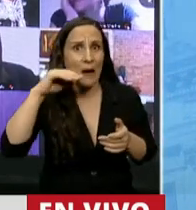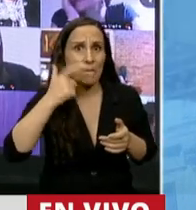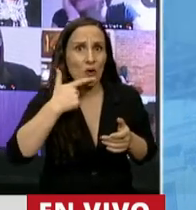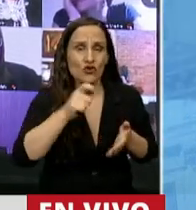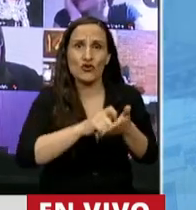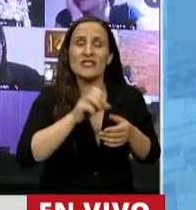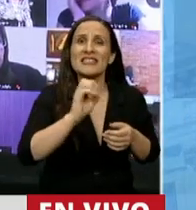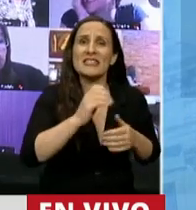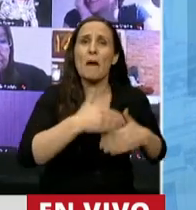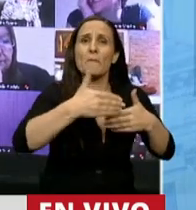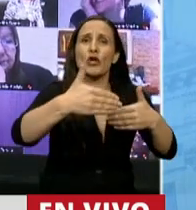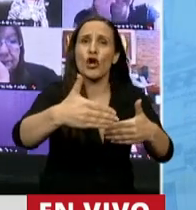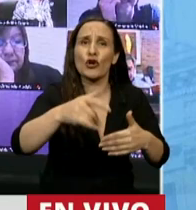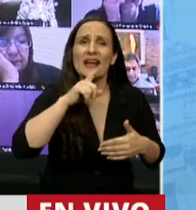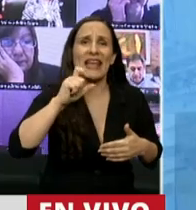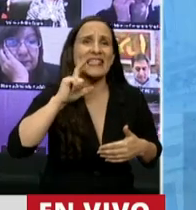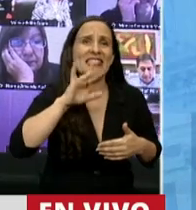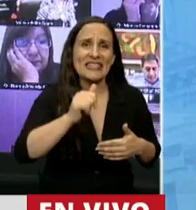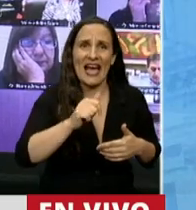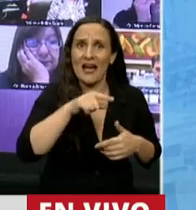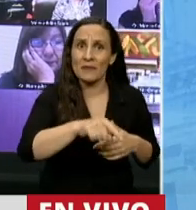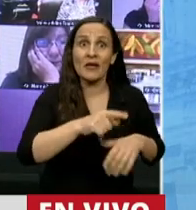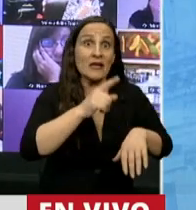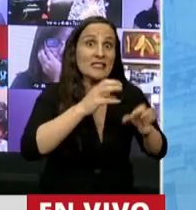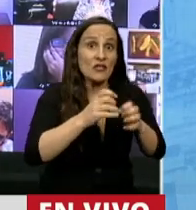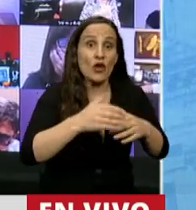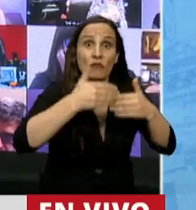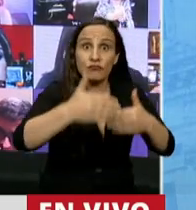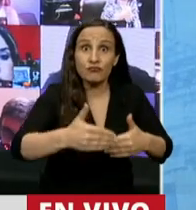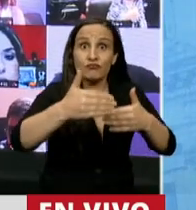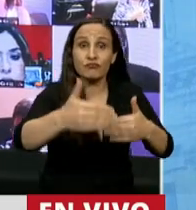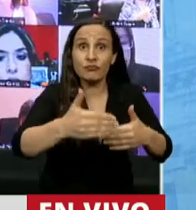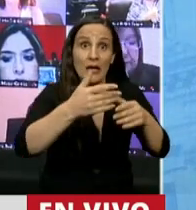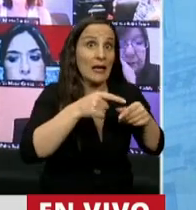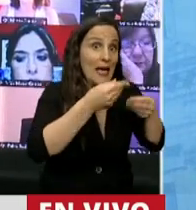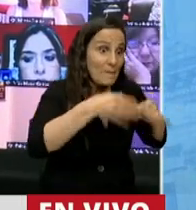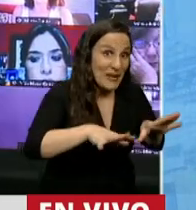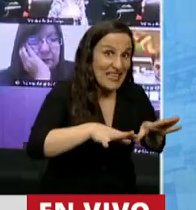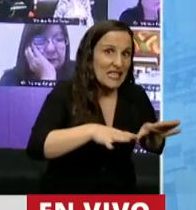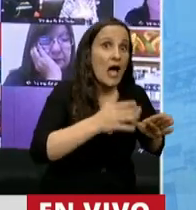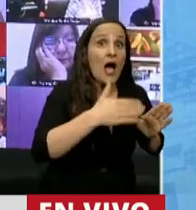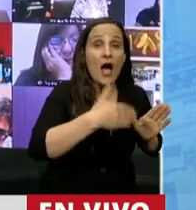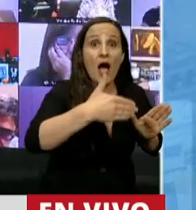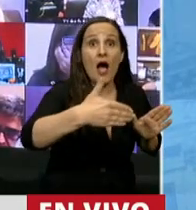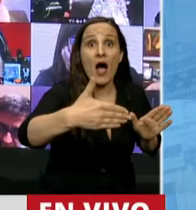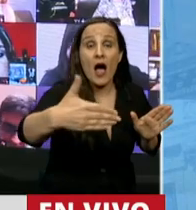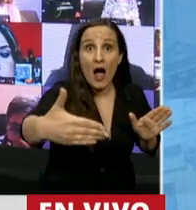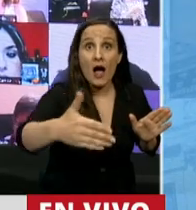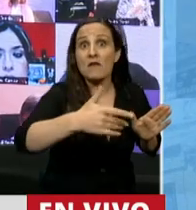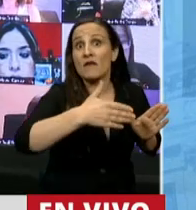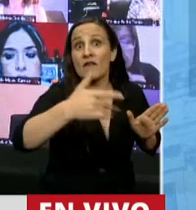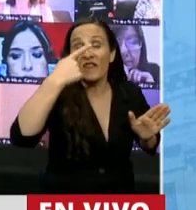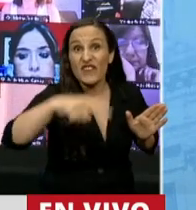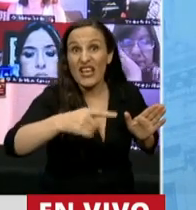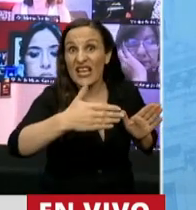prórroga tácita de las sesiones. Las sesiones se prorrogan a partir de que empieza la sesión. El final del periodo de sesiones